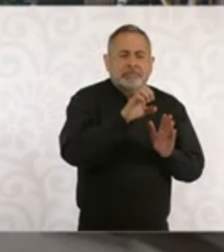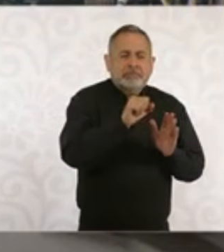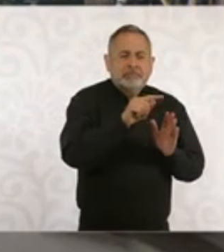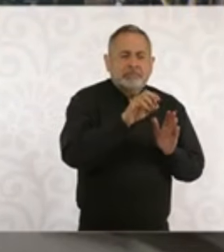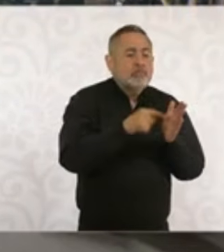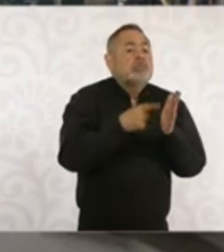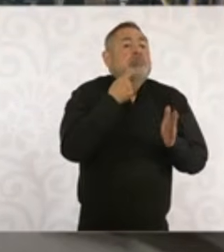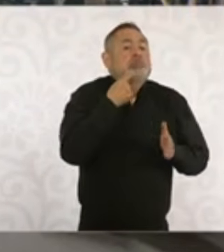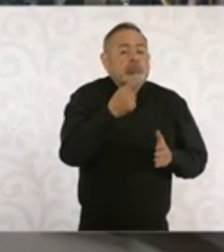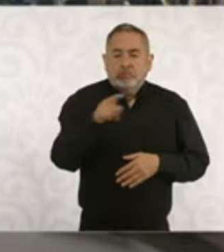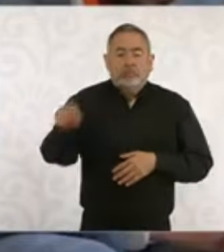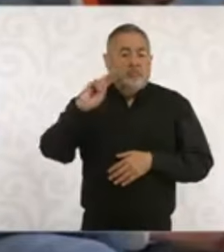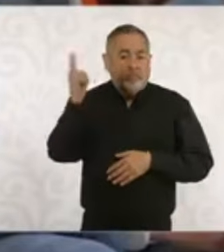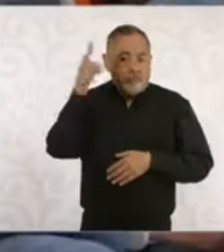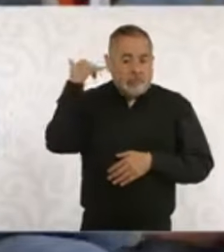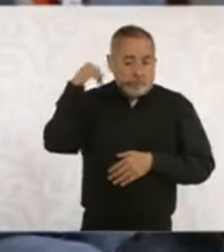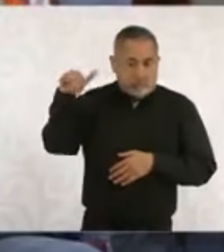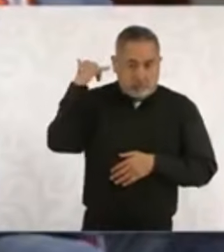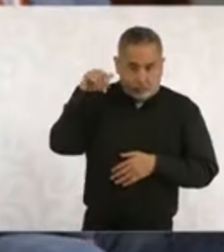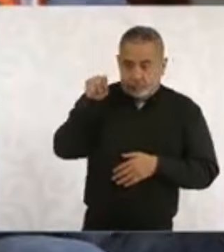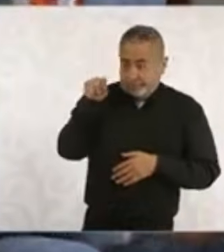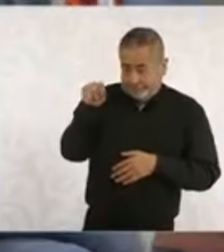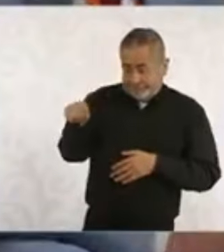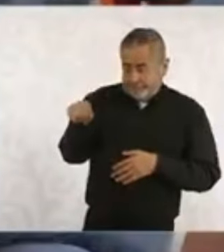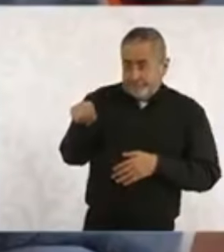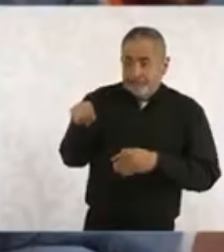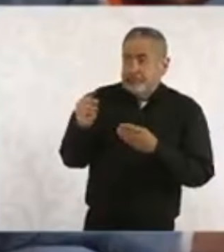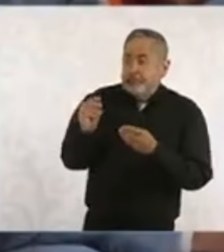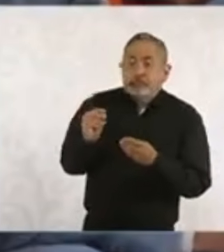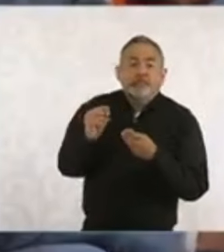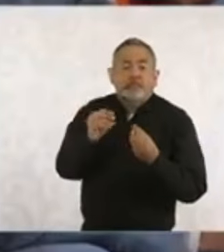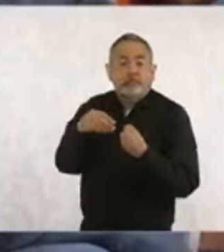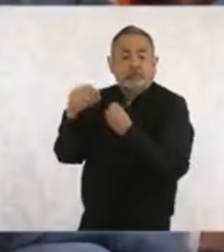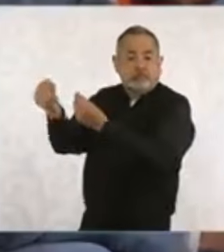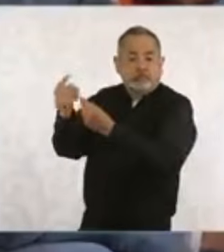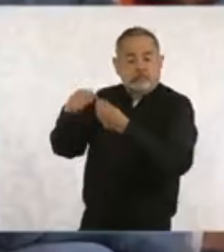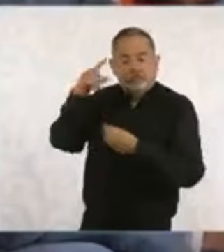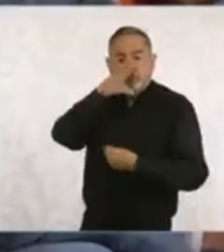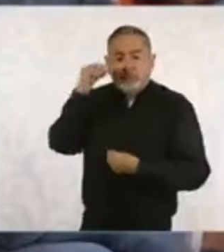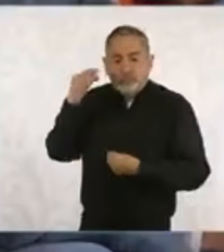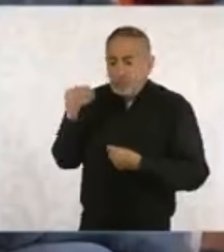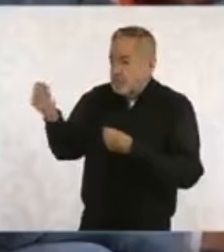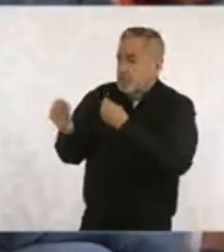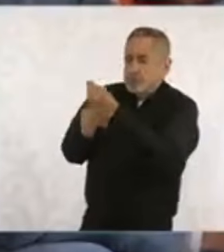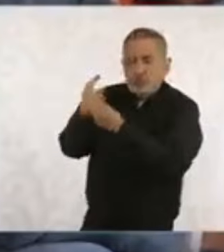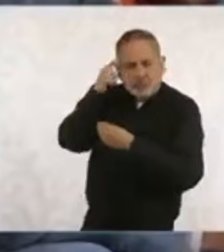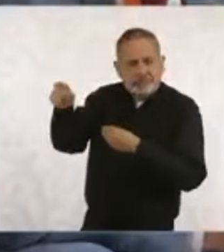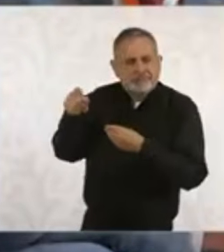de Yucatán se entregó al Ministerio de Salud Pública de Cuba material biológico basado en el